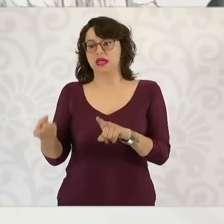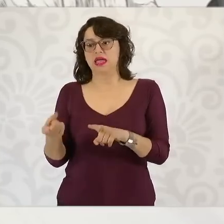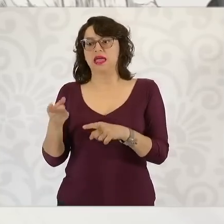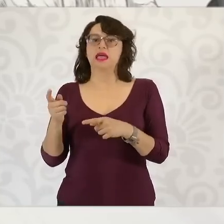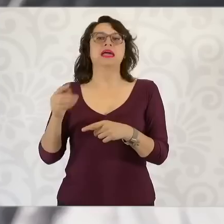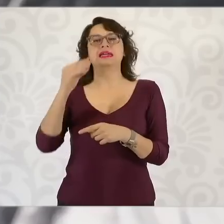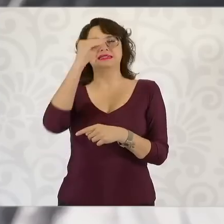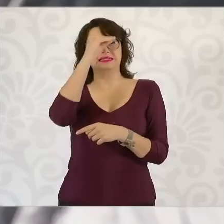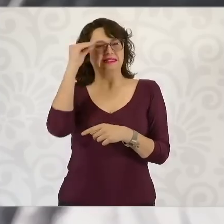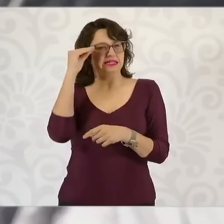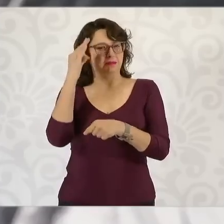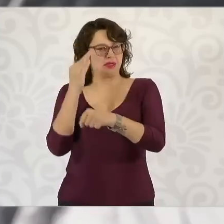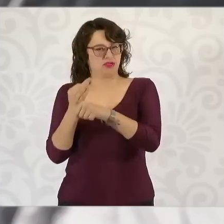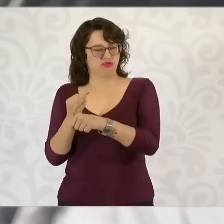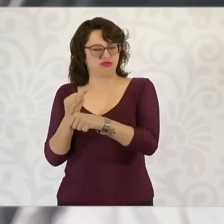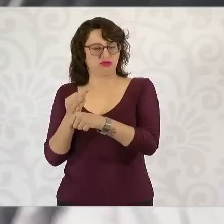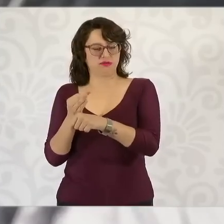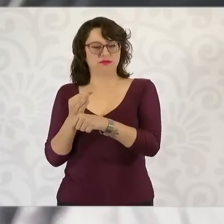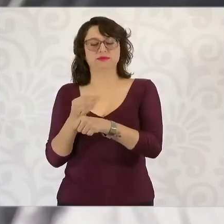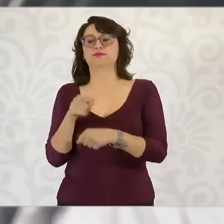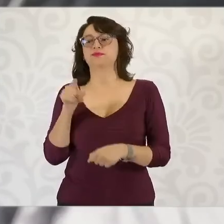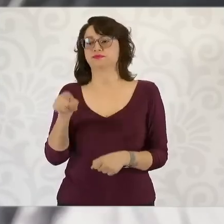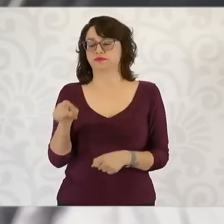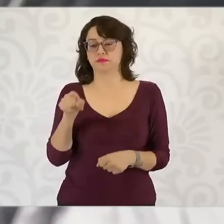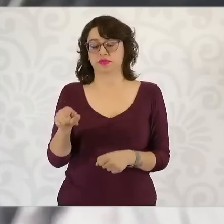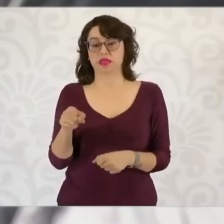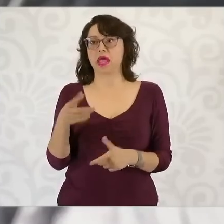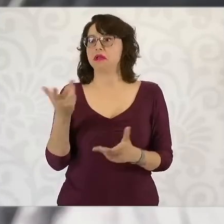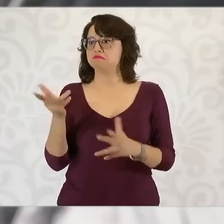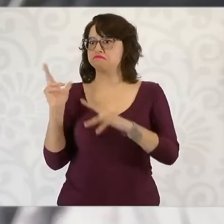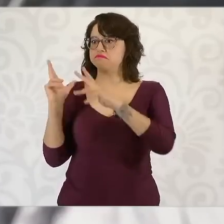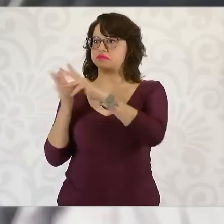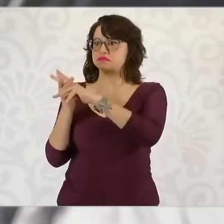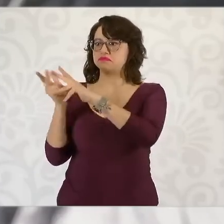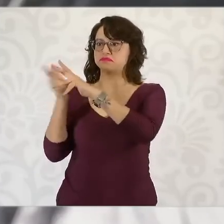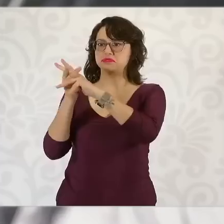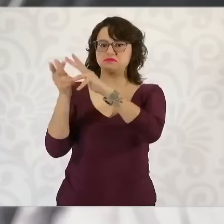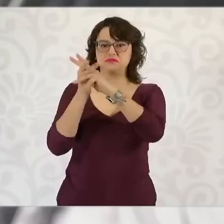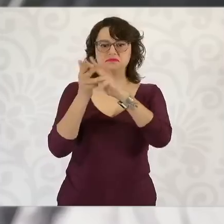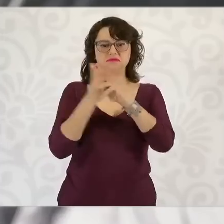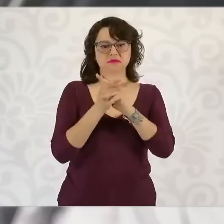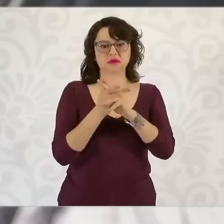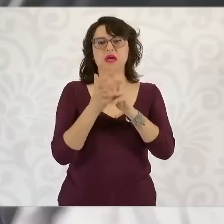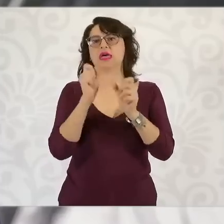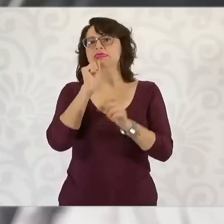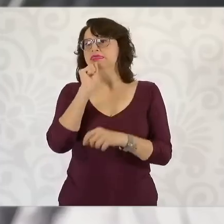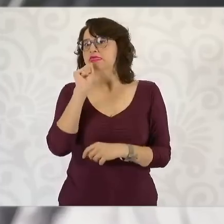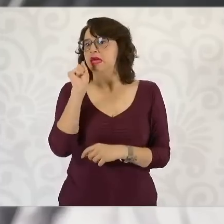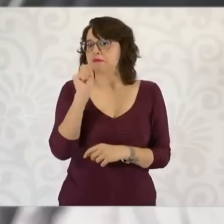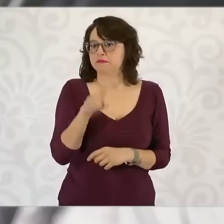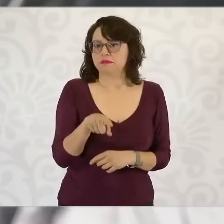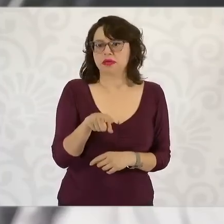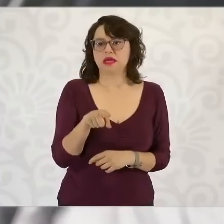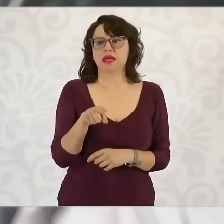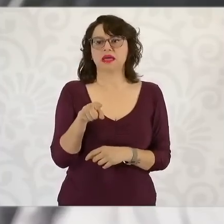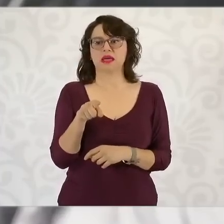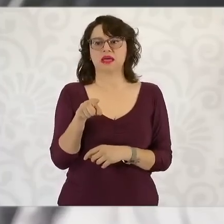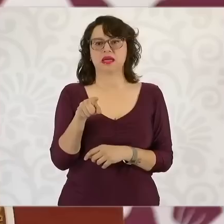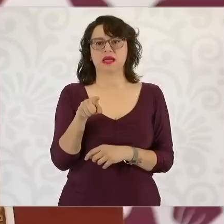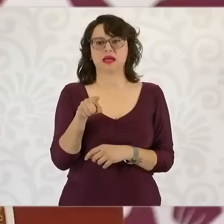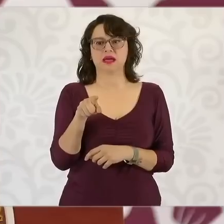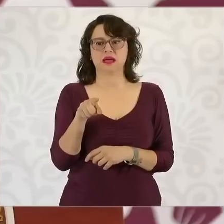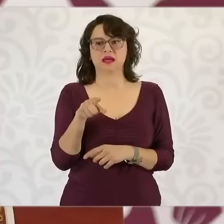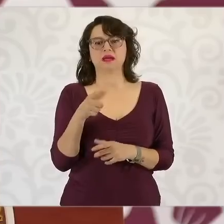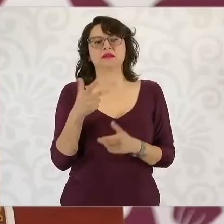Chapitos. José Antonio N. realizaba ejecuciones para el grupo delictivo y se le relaciona con delitos con operaciones